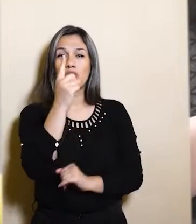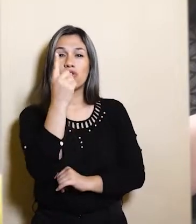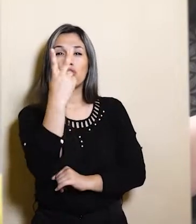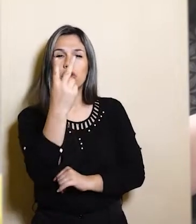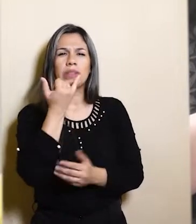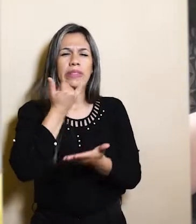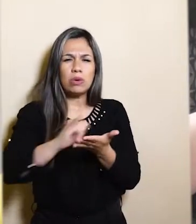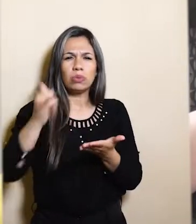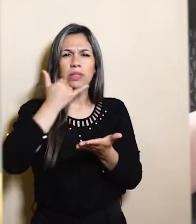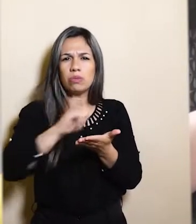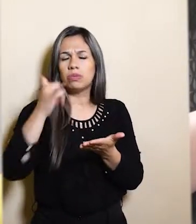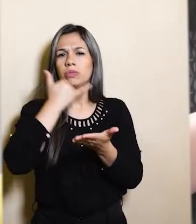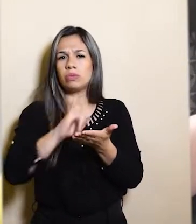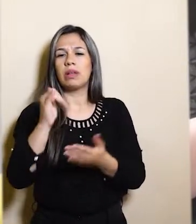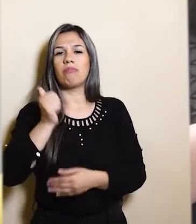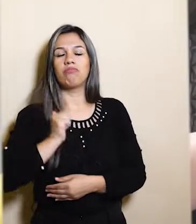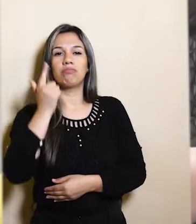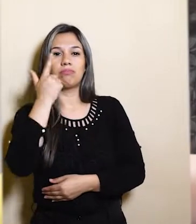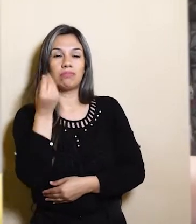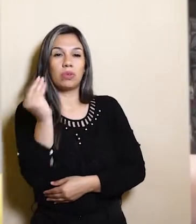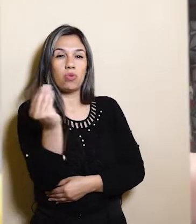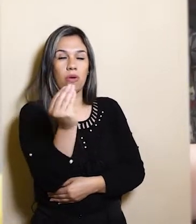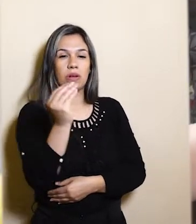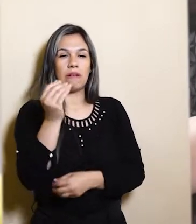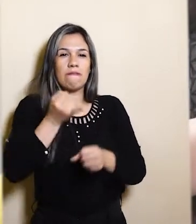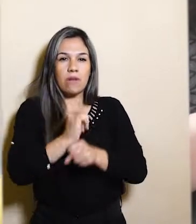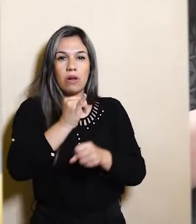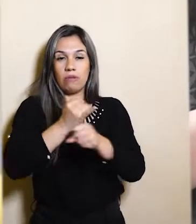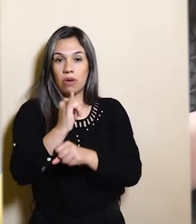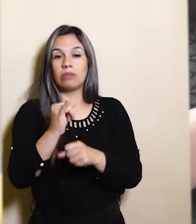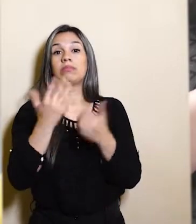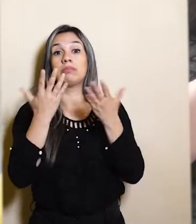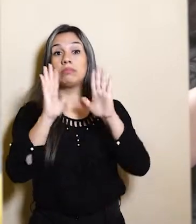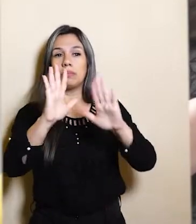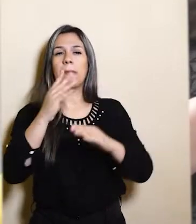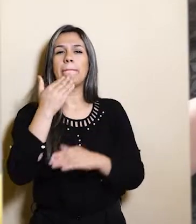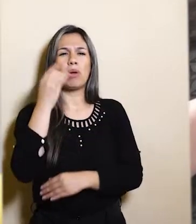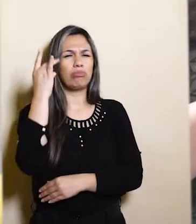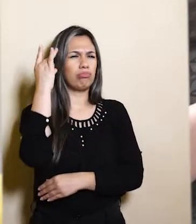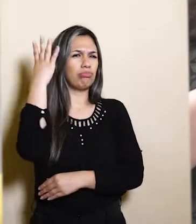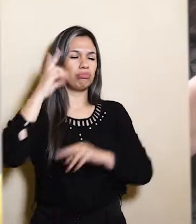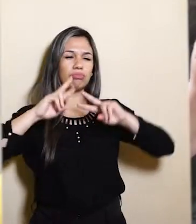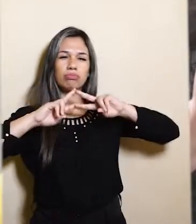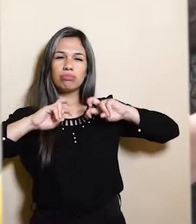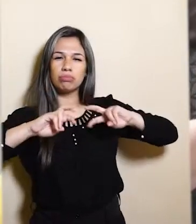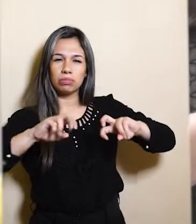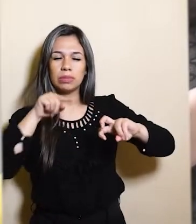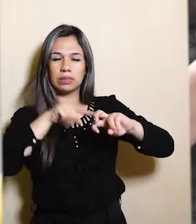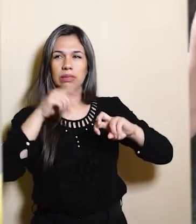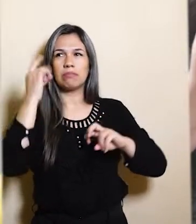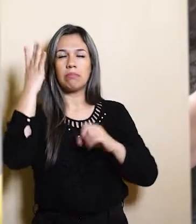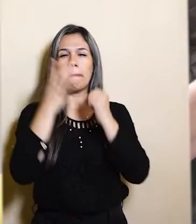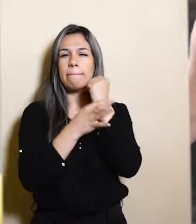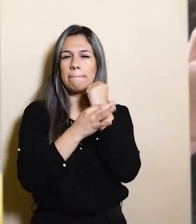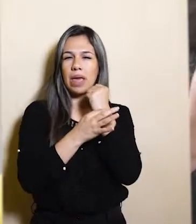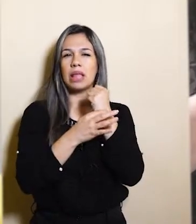de abuso sexual en contra de niñas, niños y adolescentes. Pero además los expertos en la materia, los profesionales médicos,